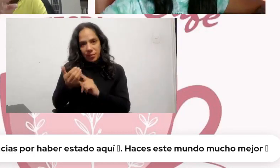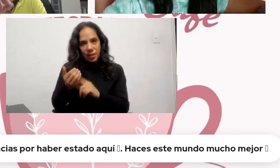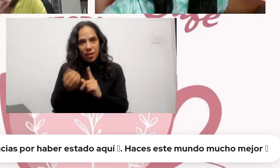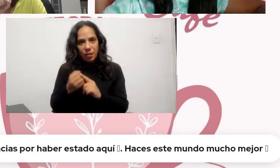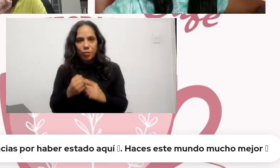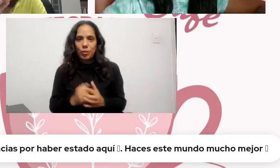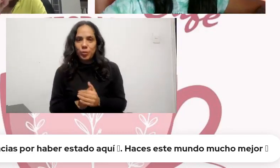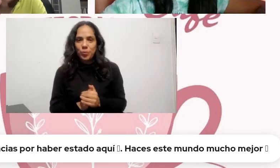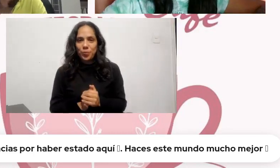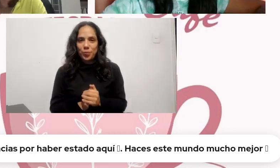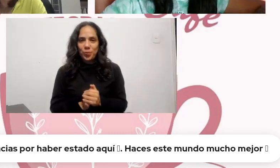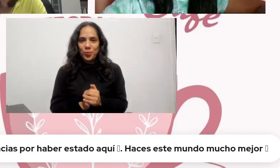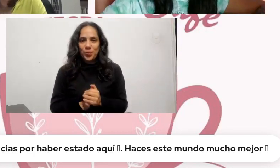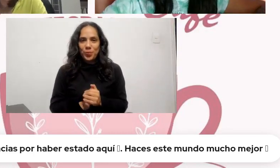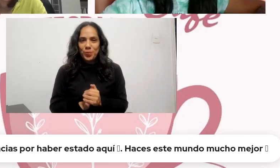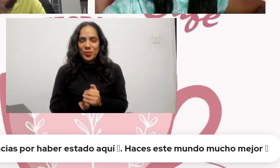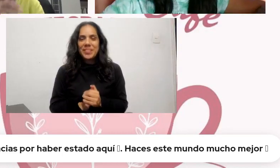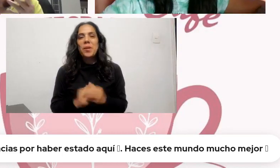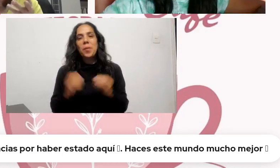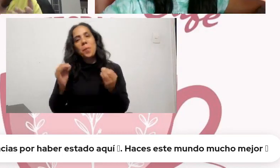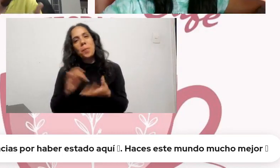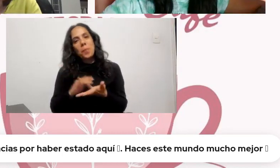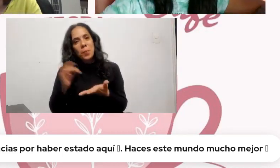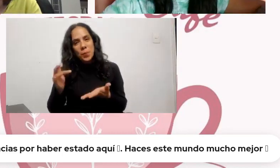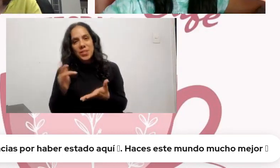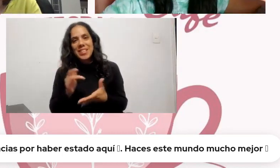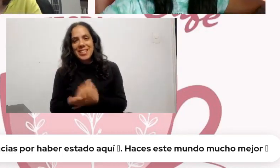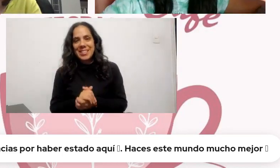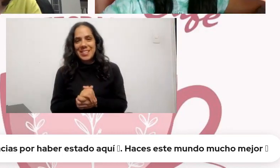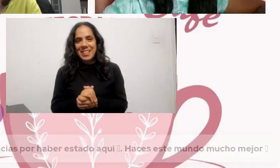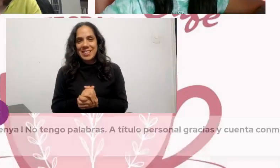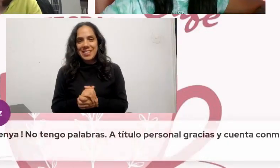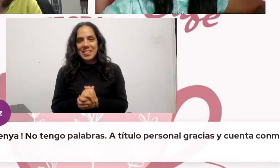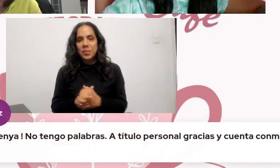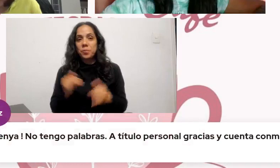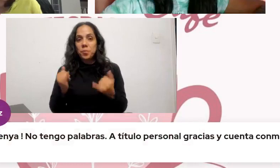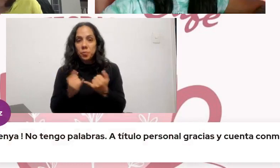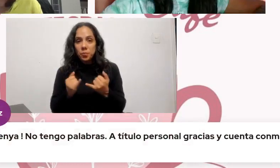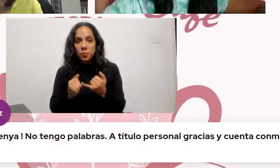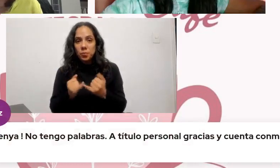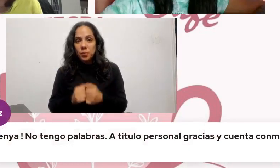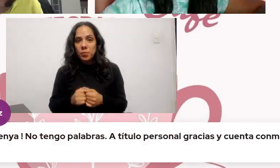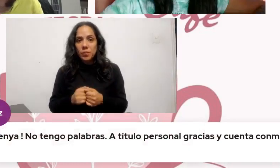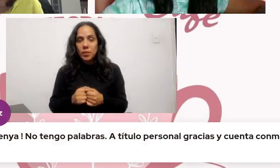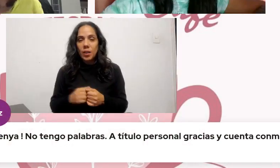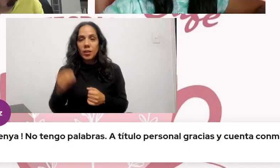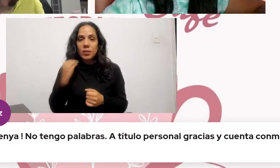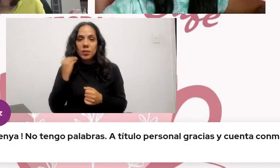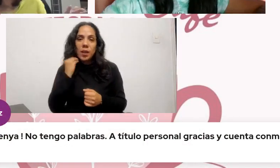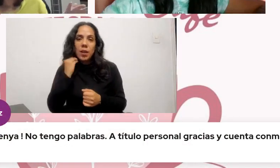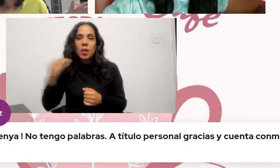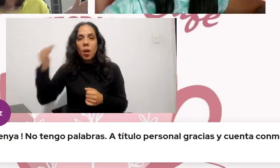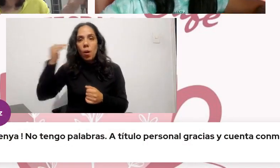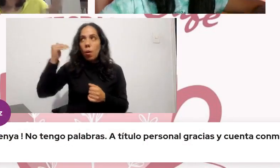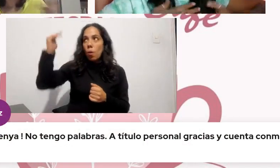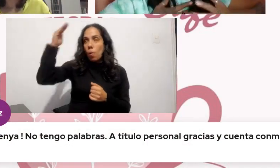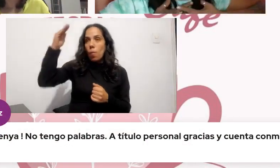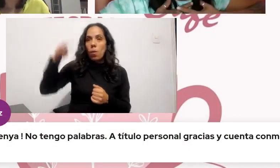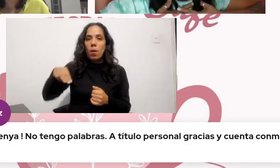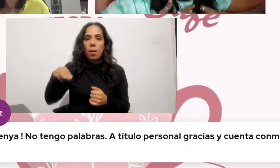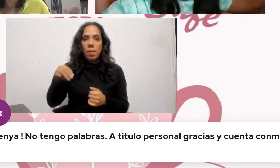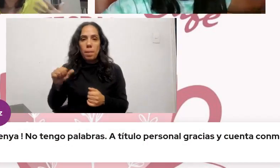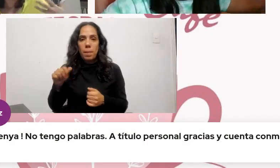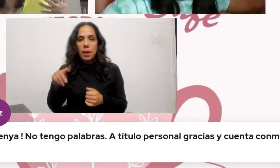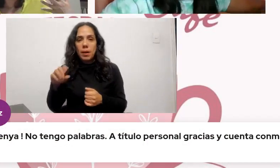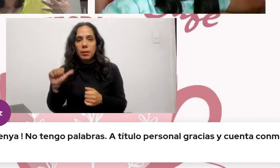bueno, y de verdad que aprovecho, ¿no? Para la magistrada Mercado, es igual, ella siempre dice, ¿no? La justicia debe ser